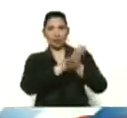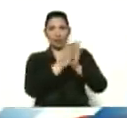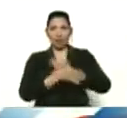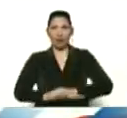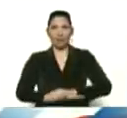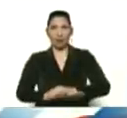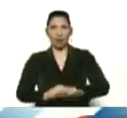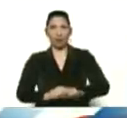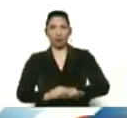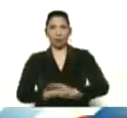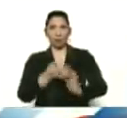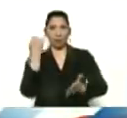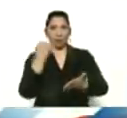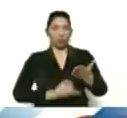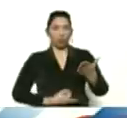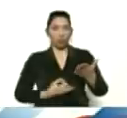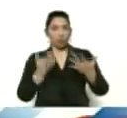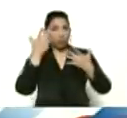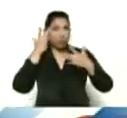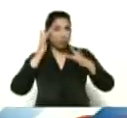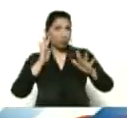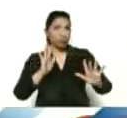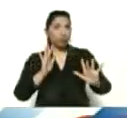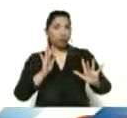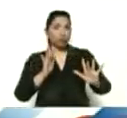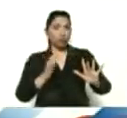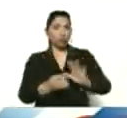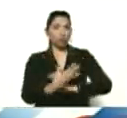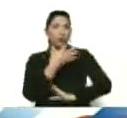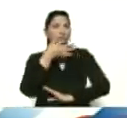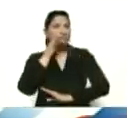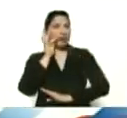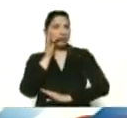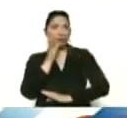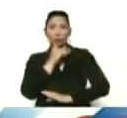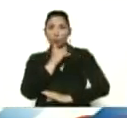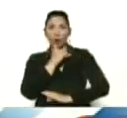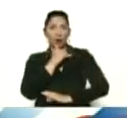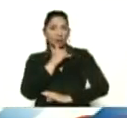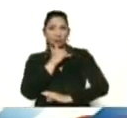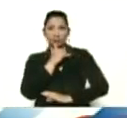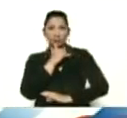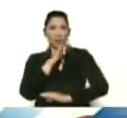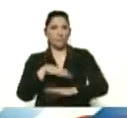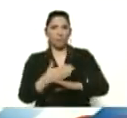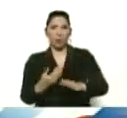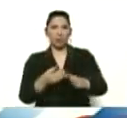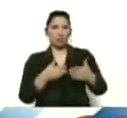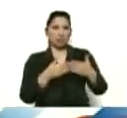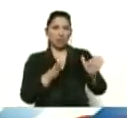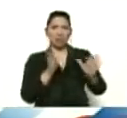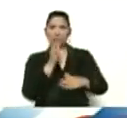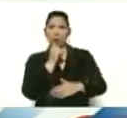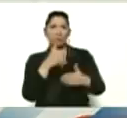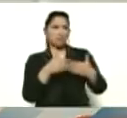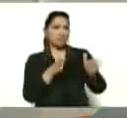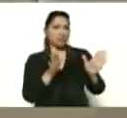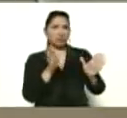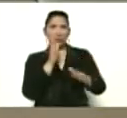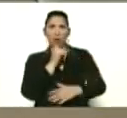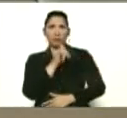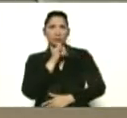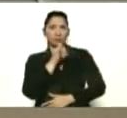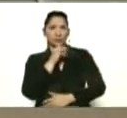de inscripción en una supuesta página de Facebook que no existe, porque cuando se intenta abrir no abre. Y al final la